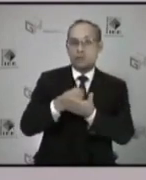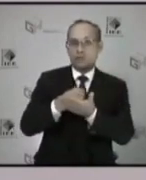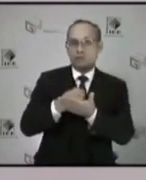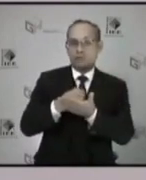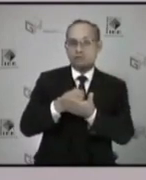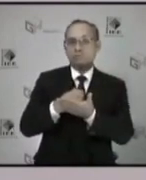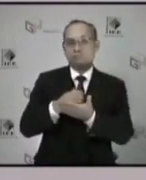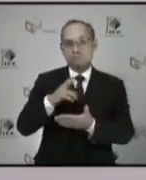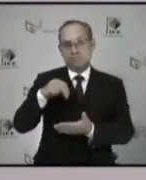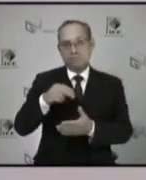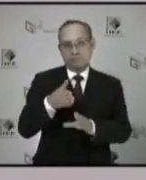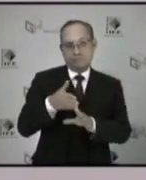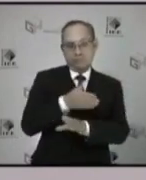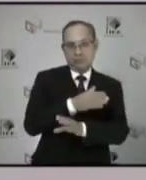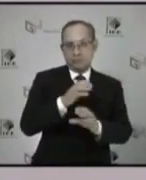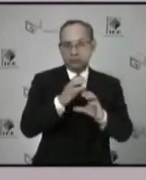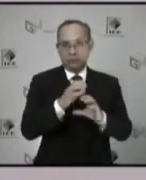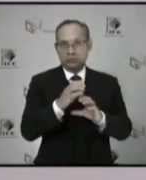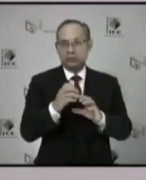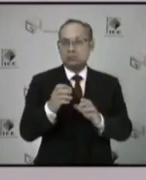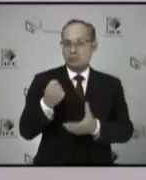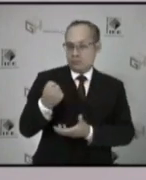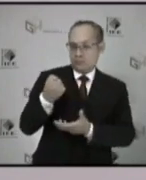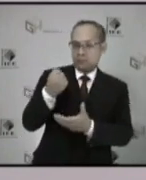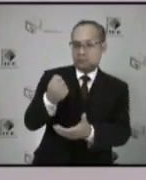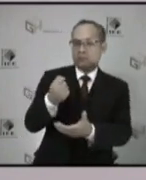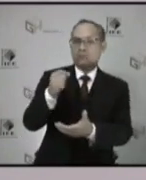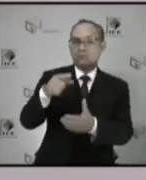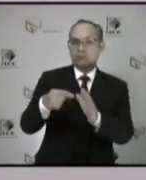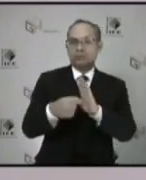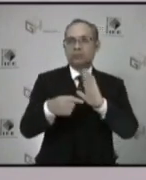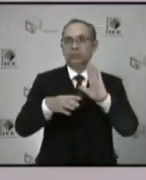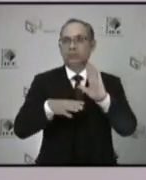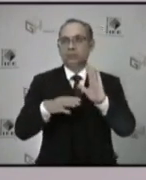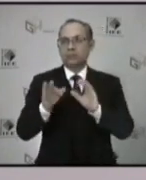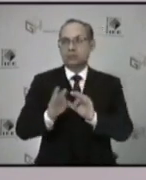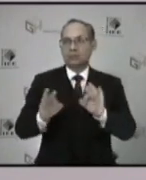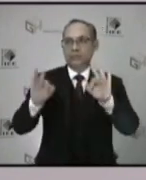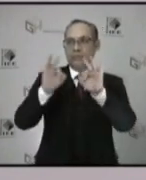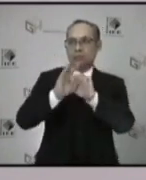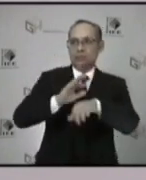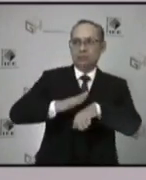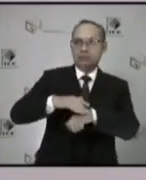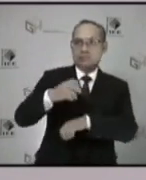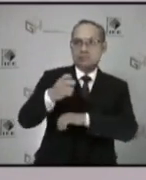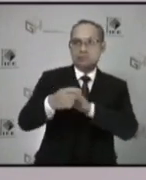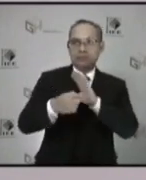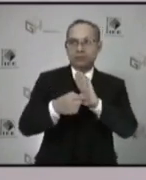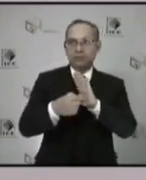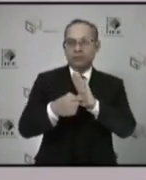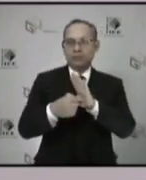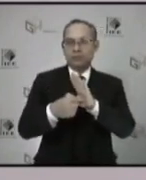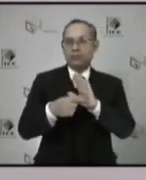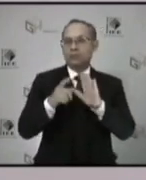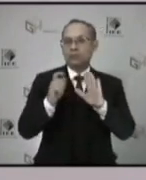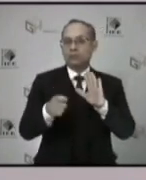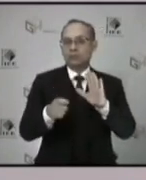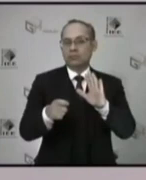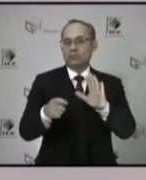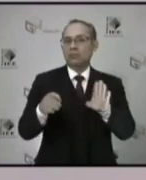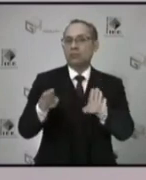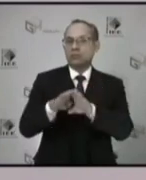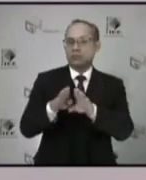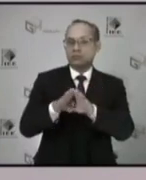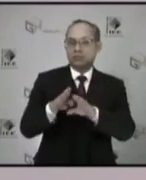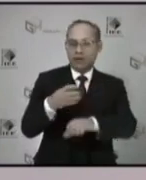del presupuesto asignado, dándole más importancia a otros sectores que no son vitales para la buena vida de las